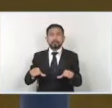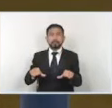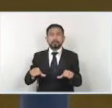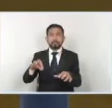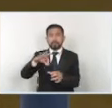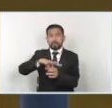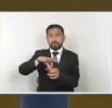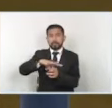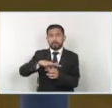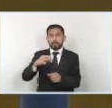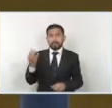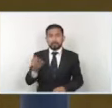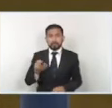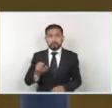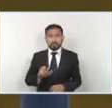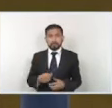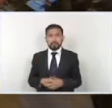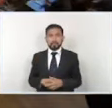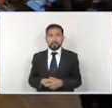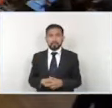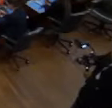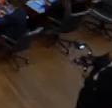por favor, emitir su voto.